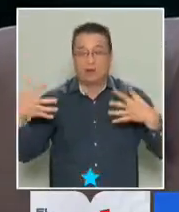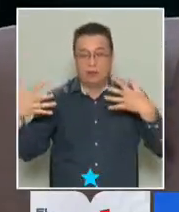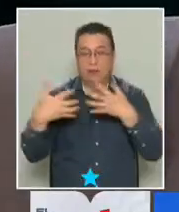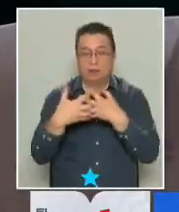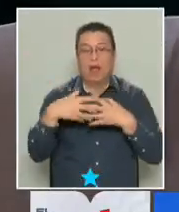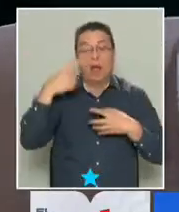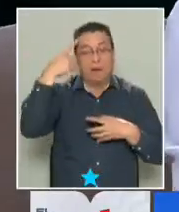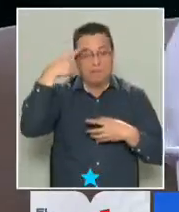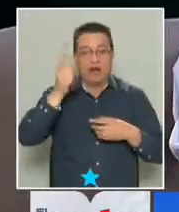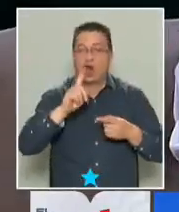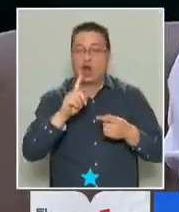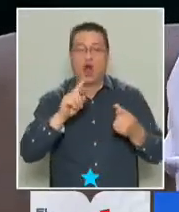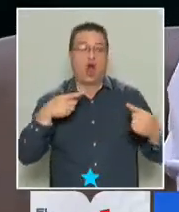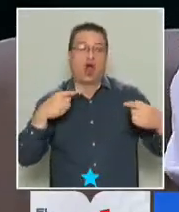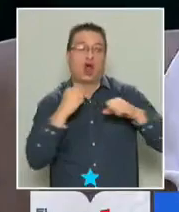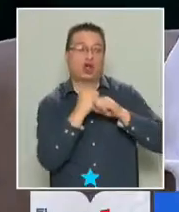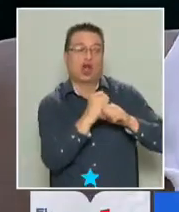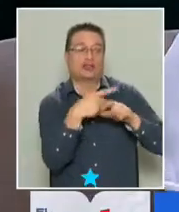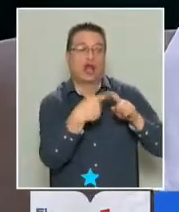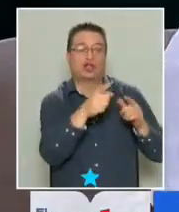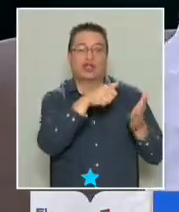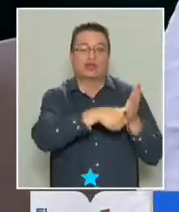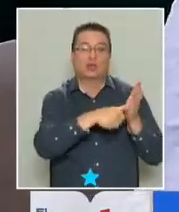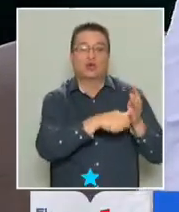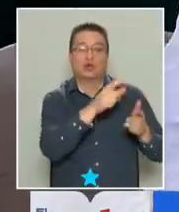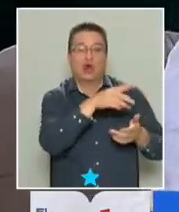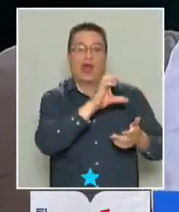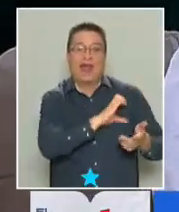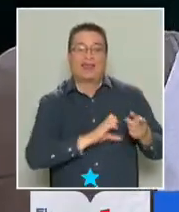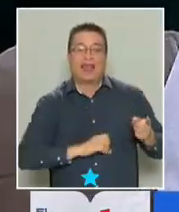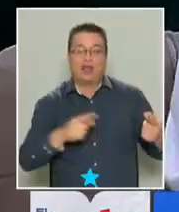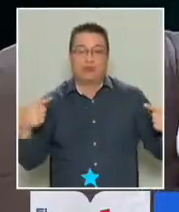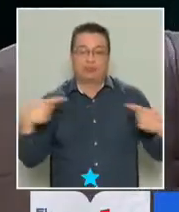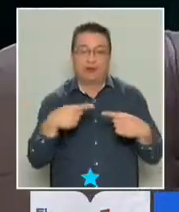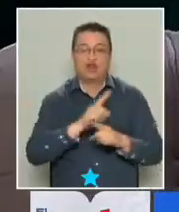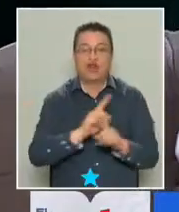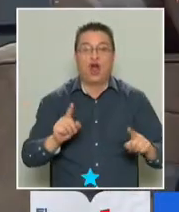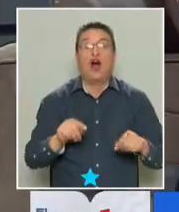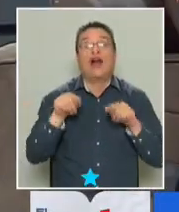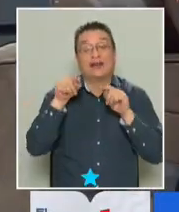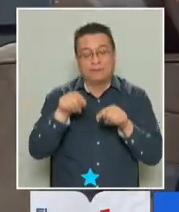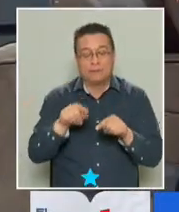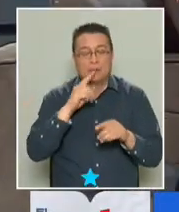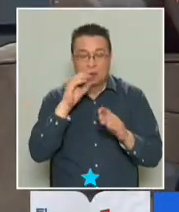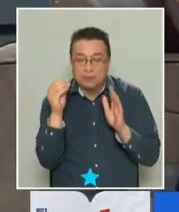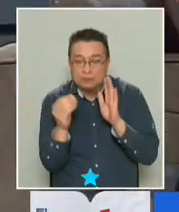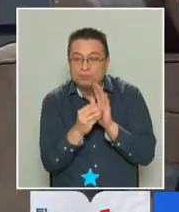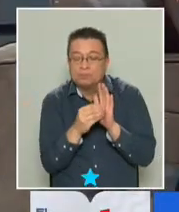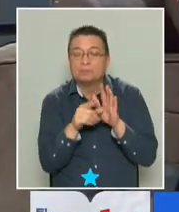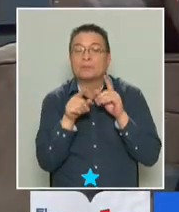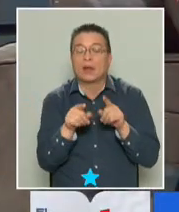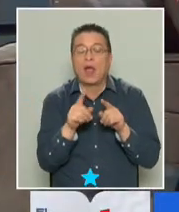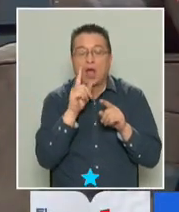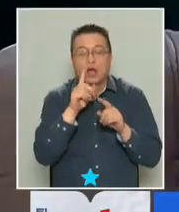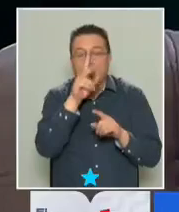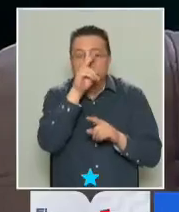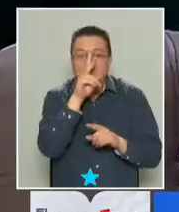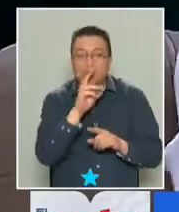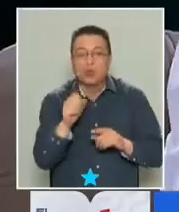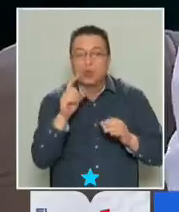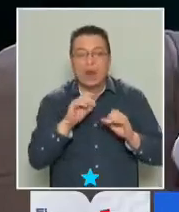no sea contradictorio creo que con lo que dice de esa manera por lo tanto lo que está buscando y a ver qué dice el pleno es una especie de